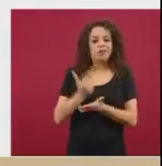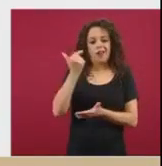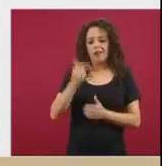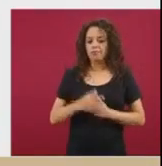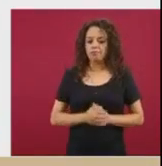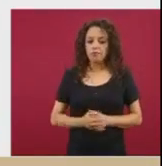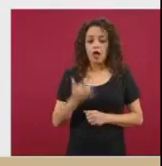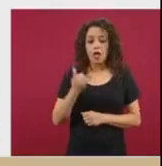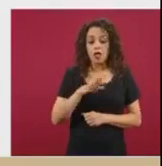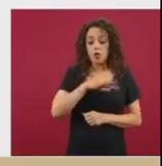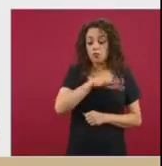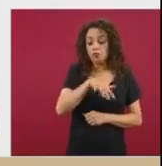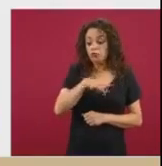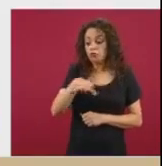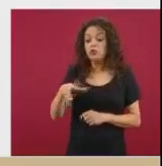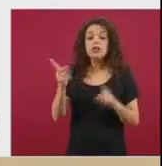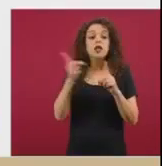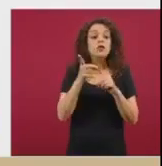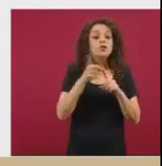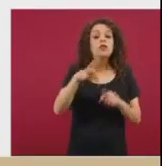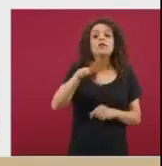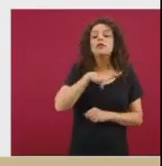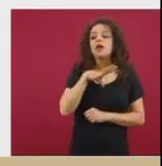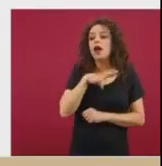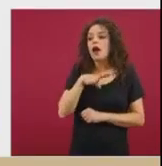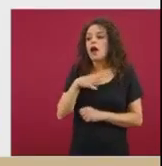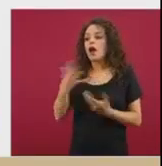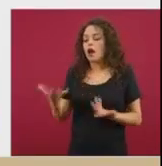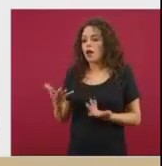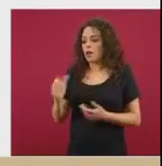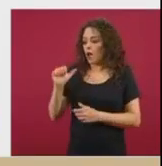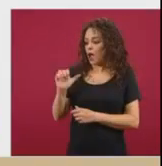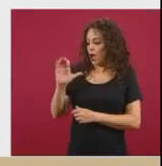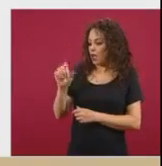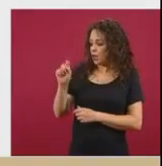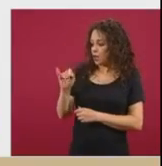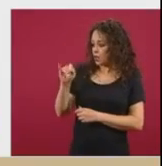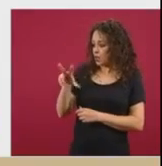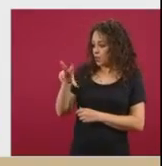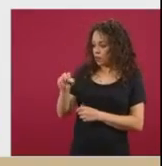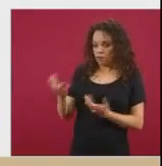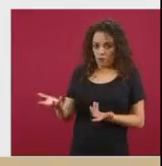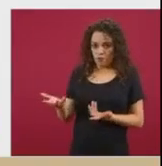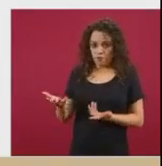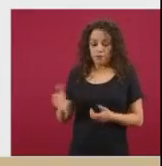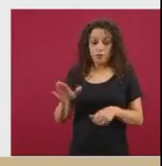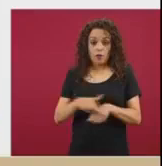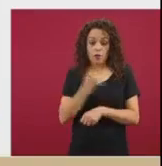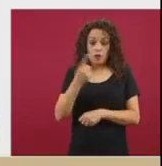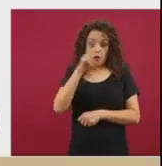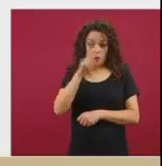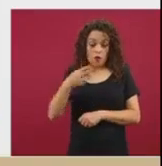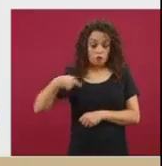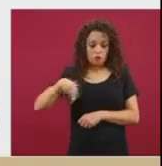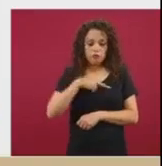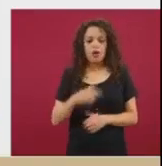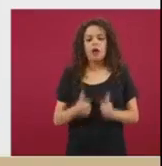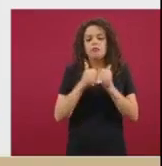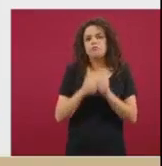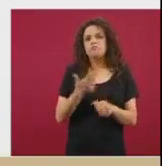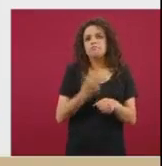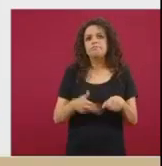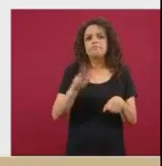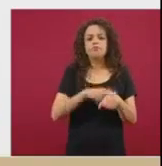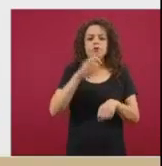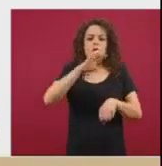porque básicamente estamos haciendo una búsqueda pasiva. Estamos en el consultorio y esperamos que la persona llegue a nosotros con estas características para poder decir si es